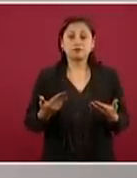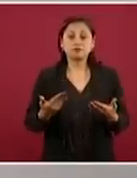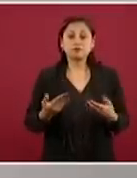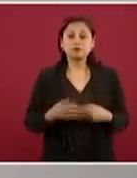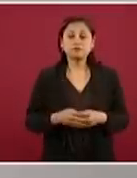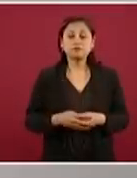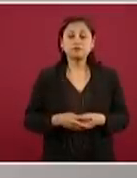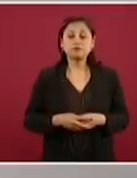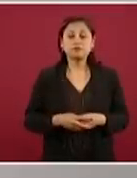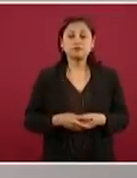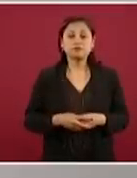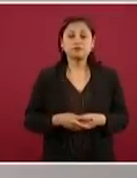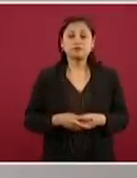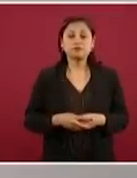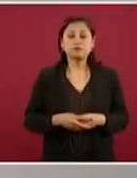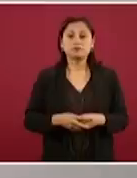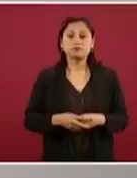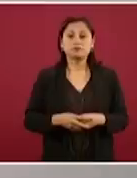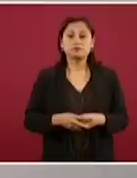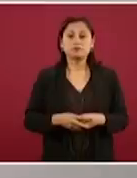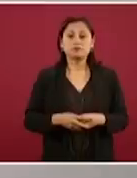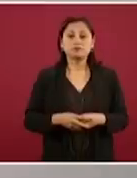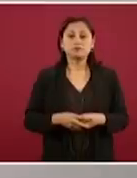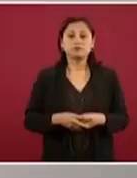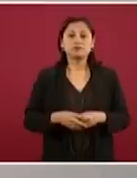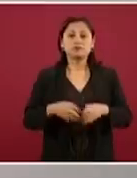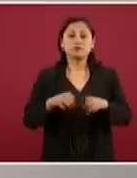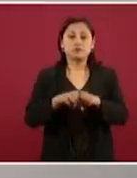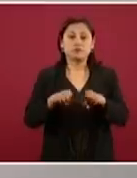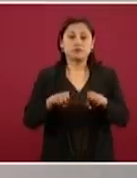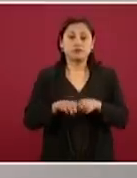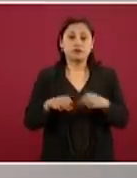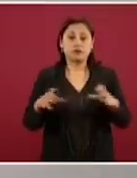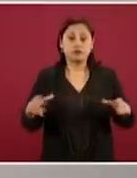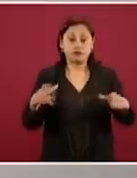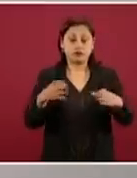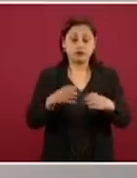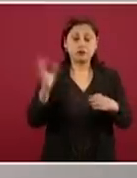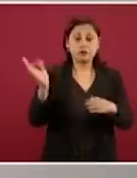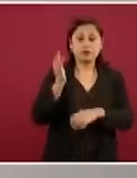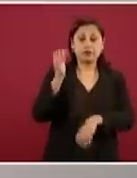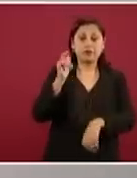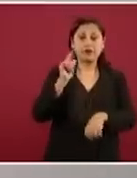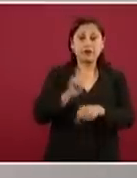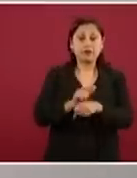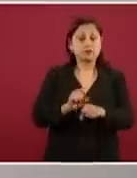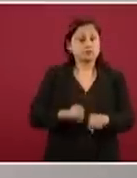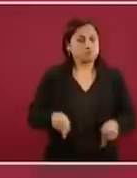en el gabinete federal, lo mismo. O sea,